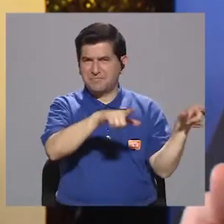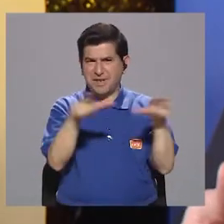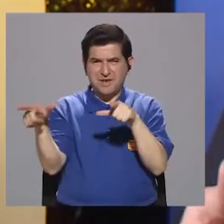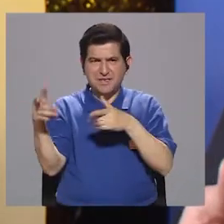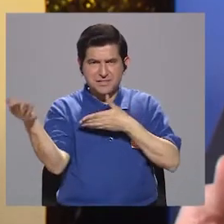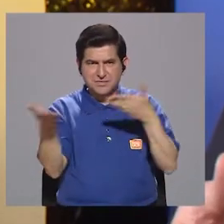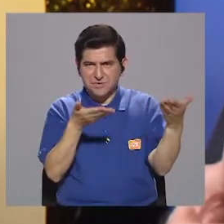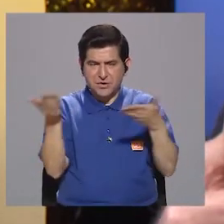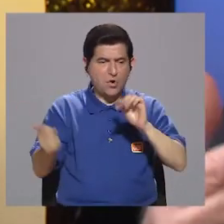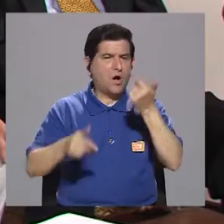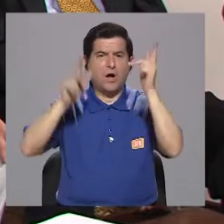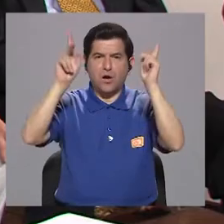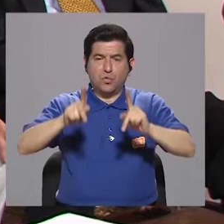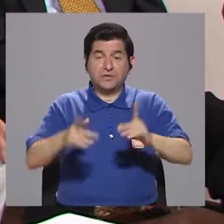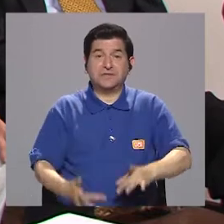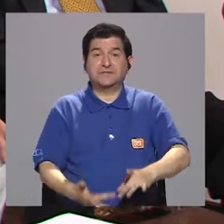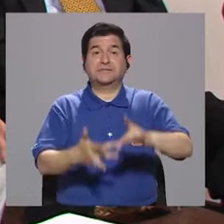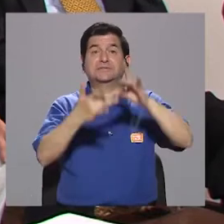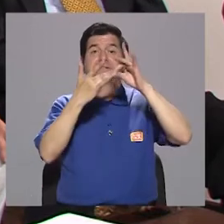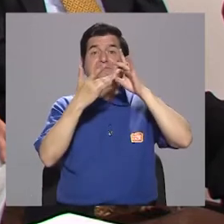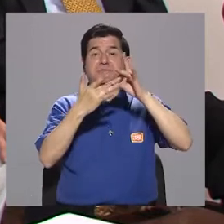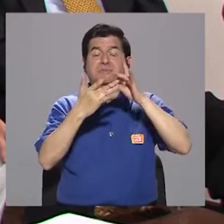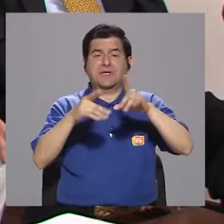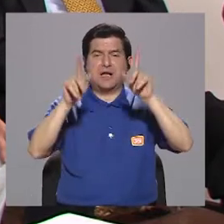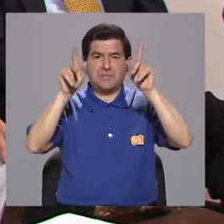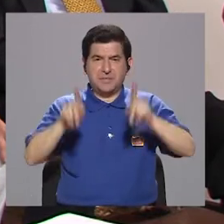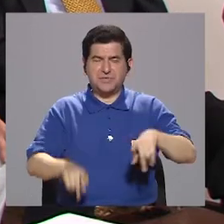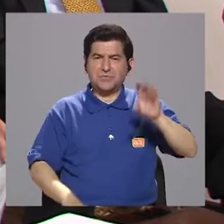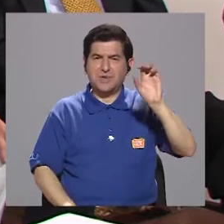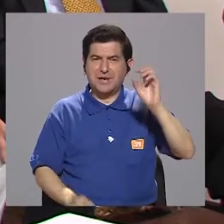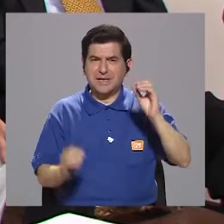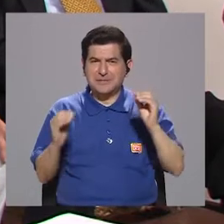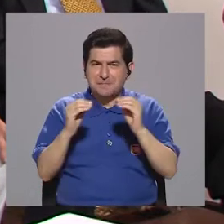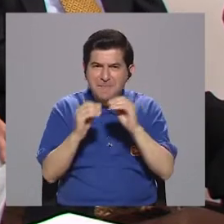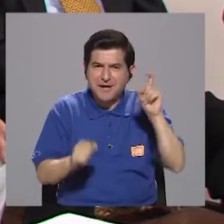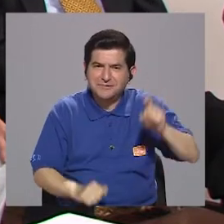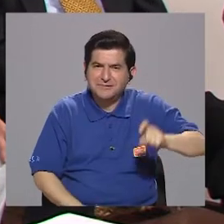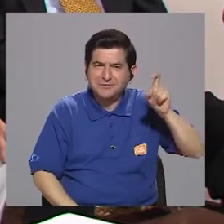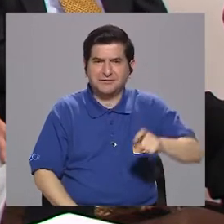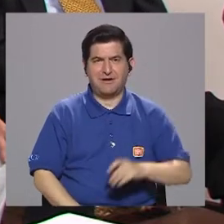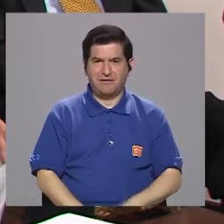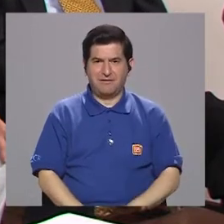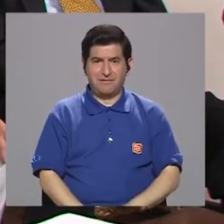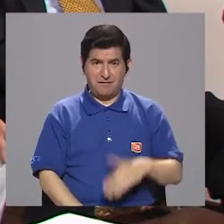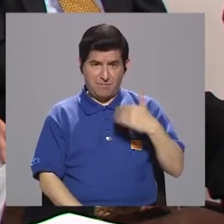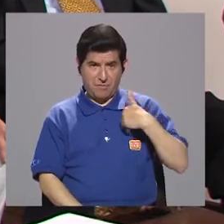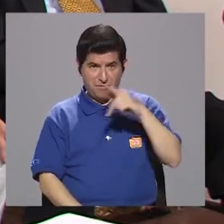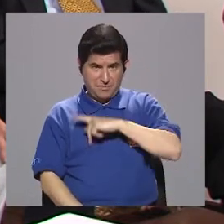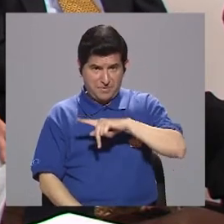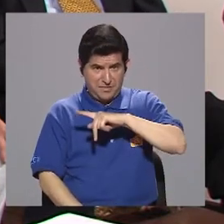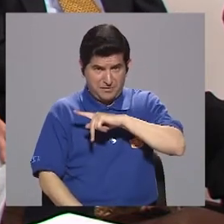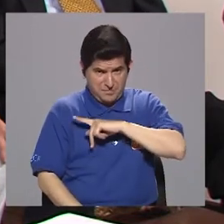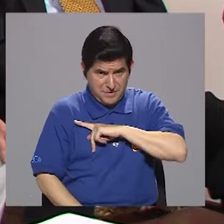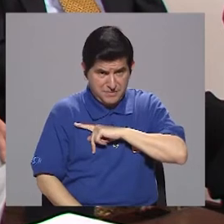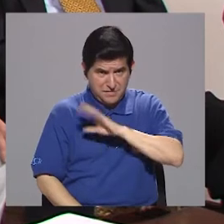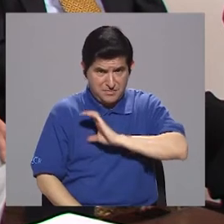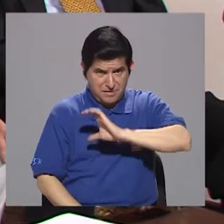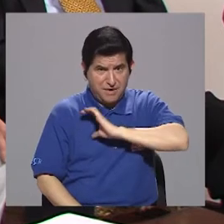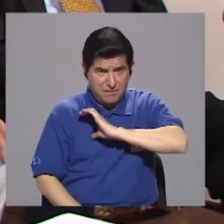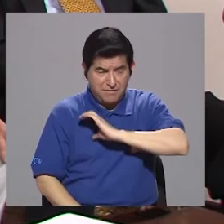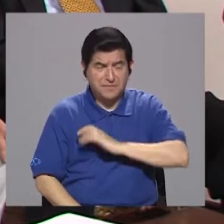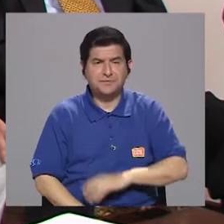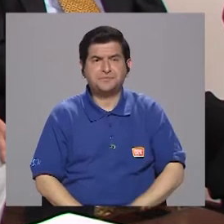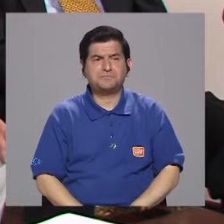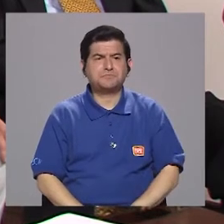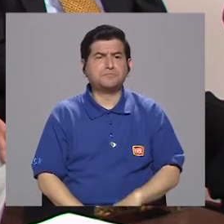servir a los demás, especialmente a los que más necesitan. Un hombre que en lo personal